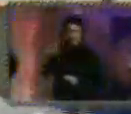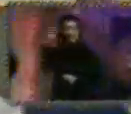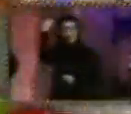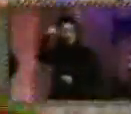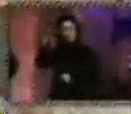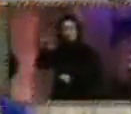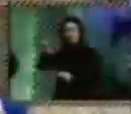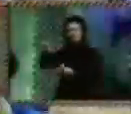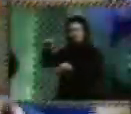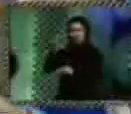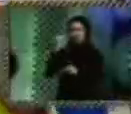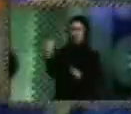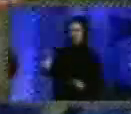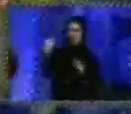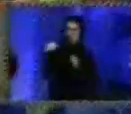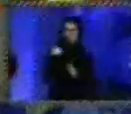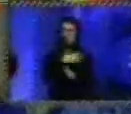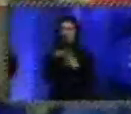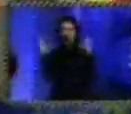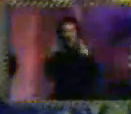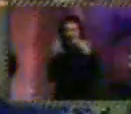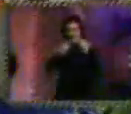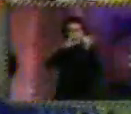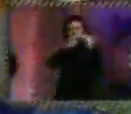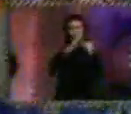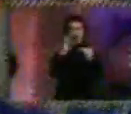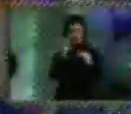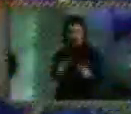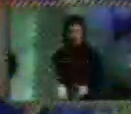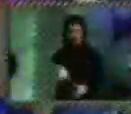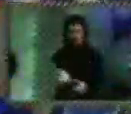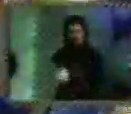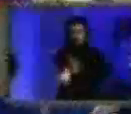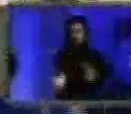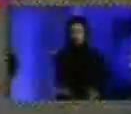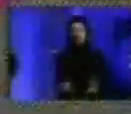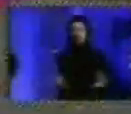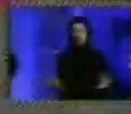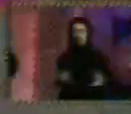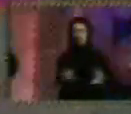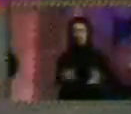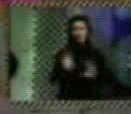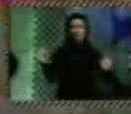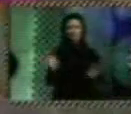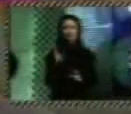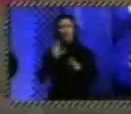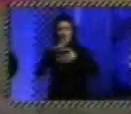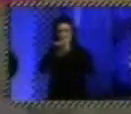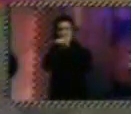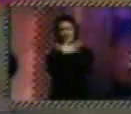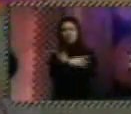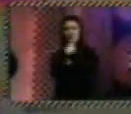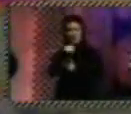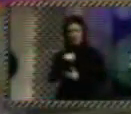quiero comer la boca. Es que con ese paquete mi culo se hace pesicola. Mariposa me suelen decir,